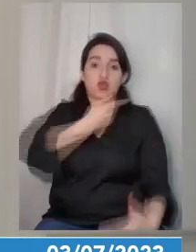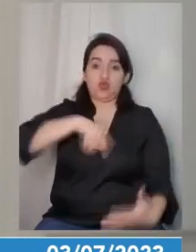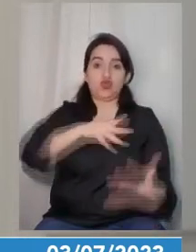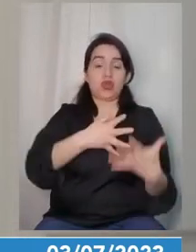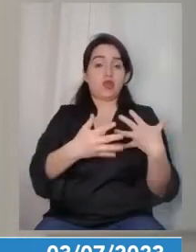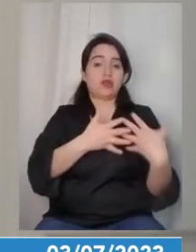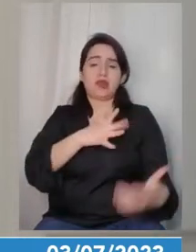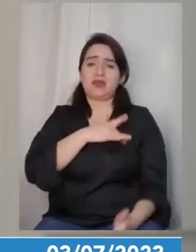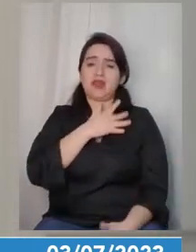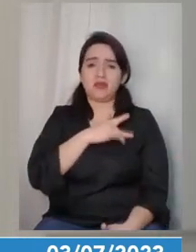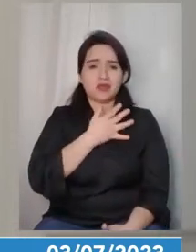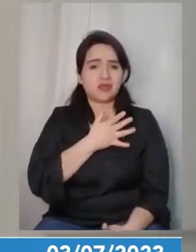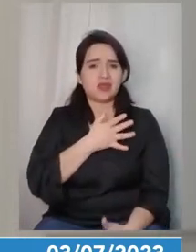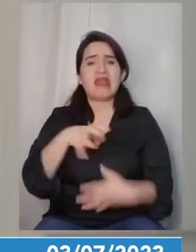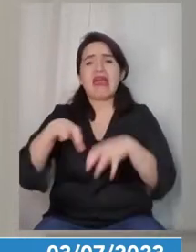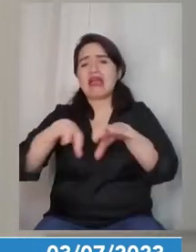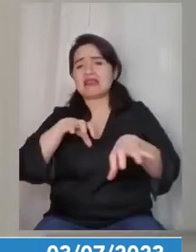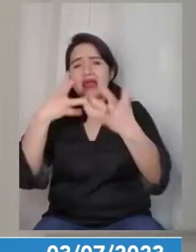actividad productiva,